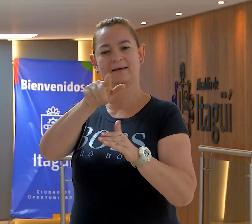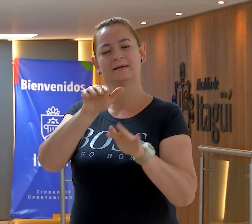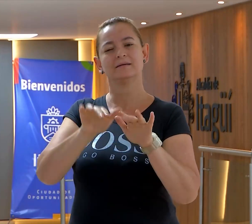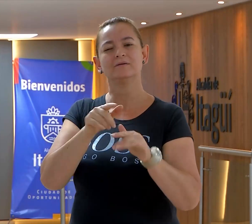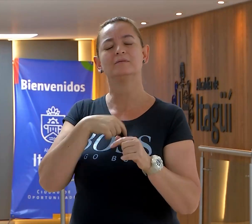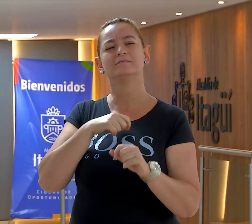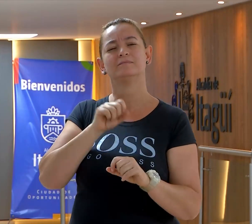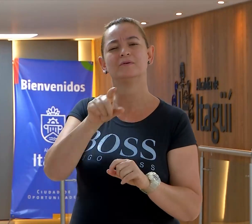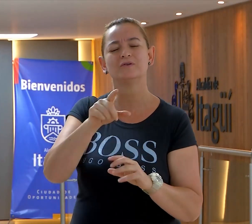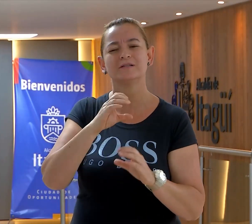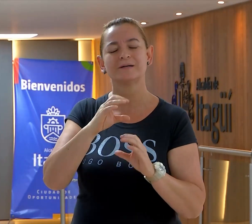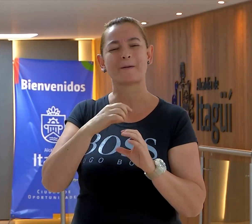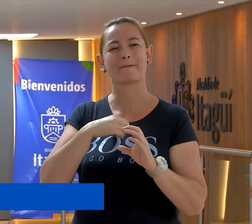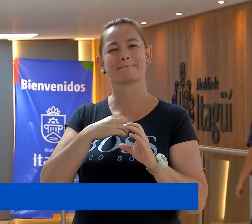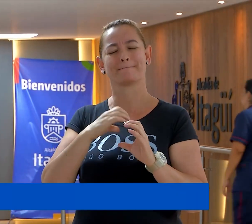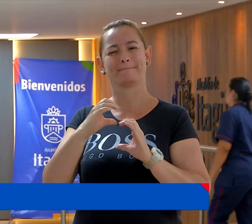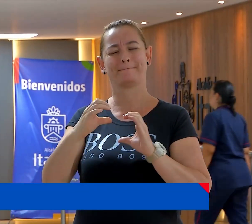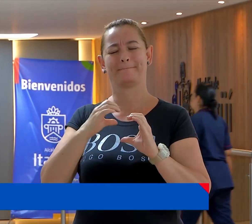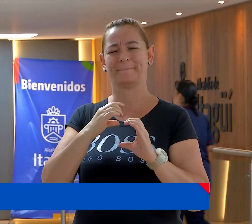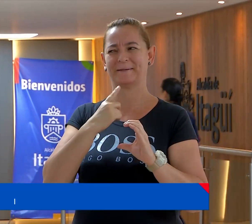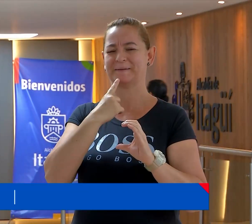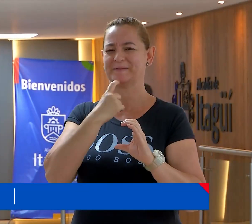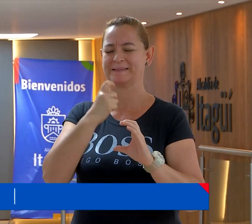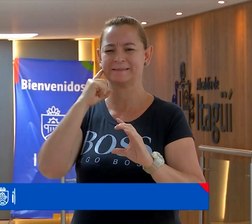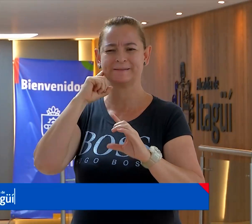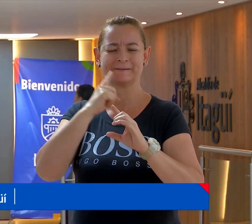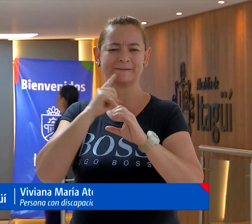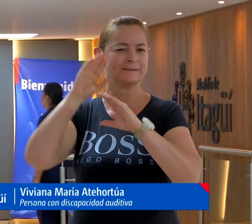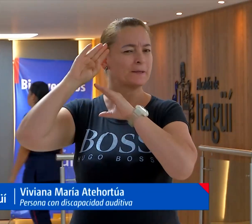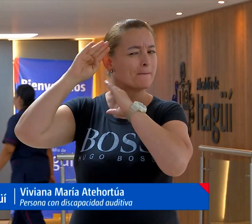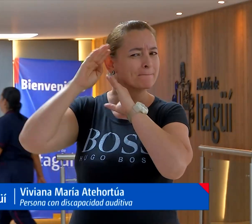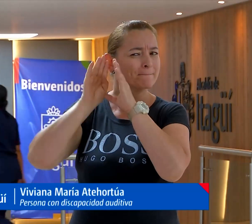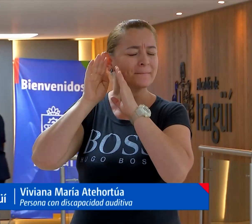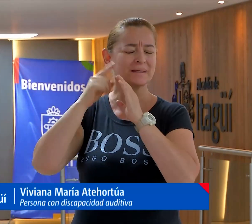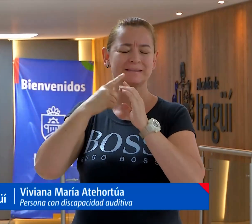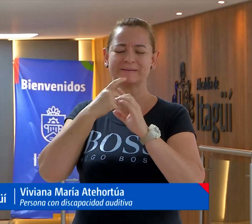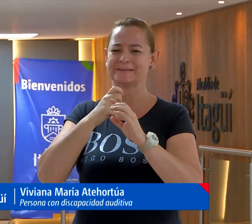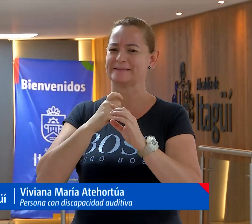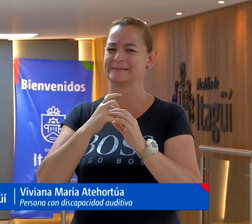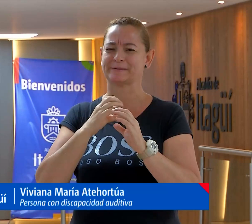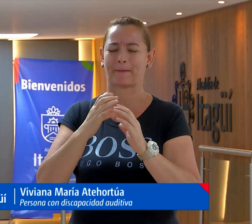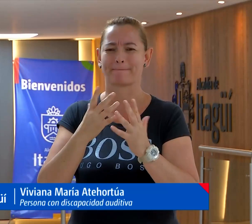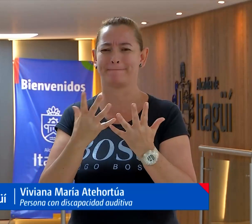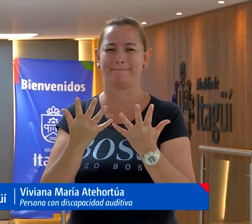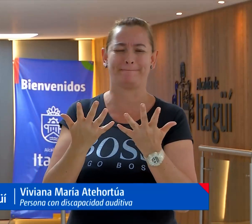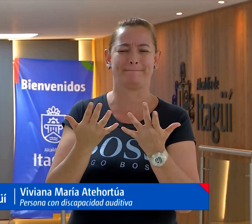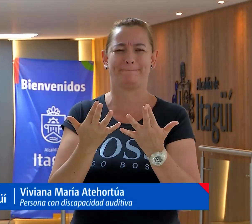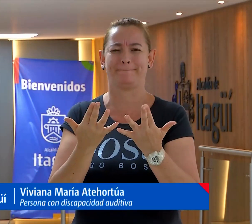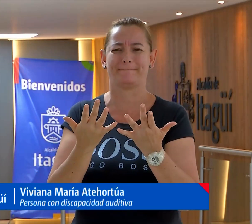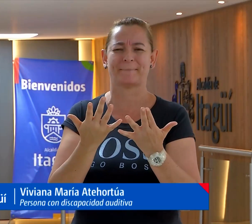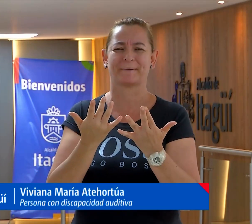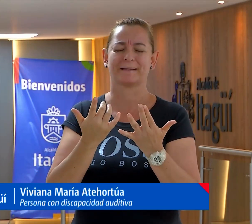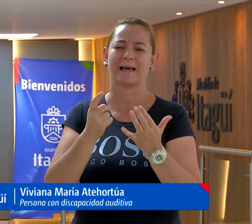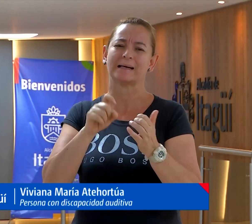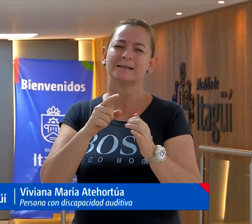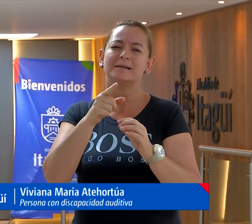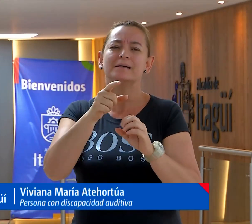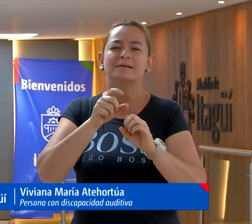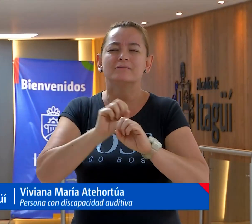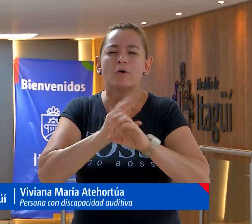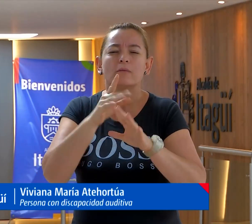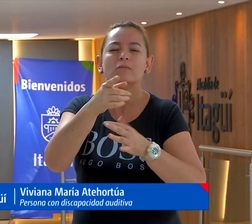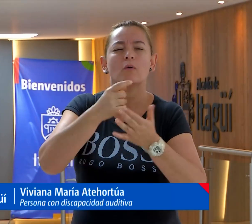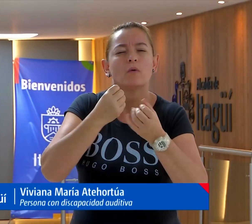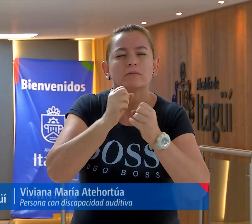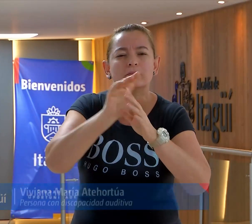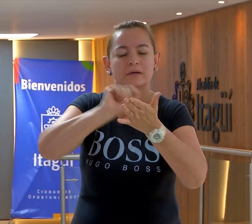Las barreras que he enfrentado es sobre todo cuando voy a alcaldías o a diferentes lugares a